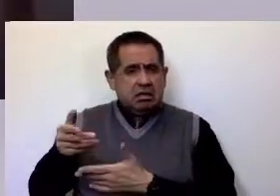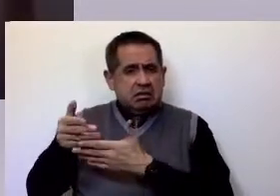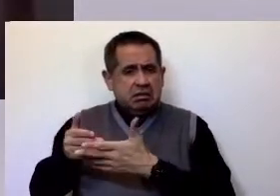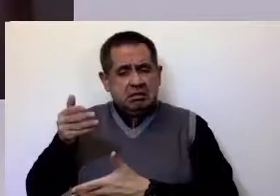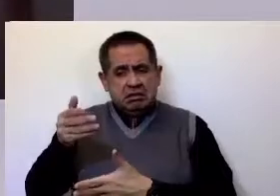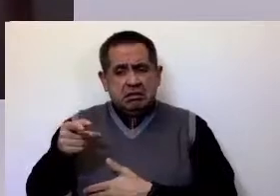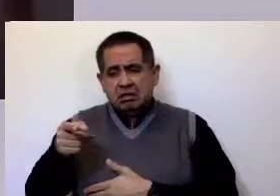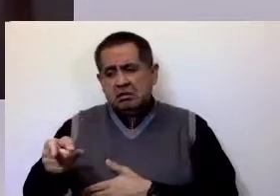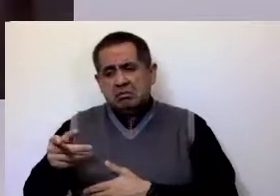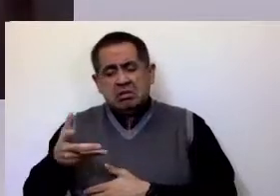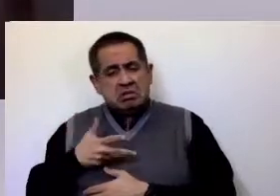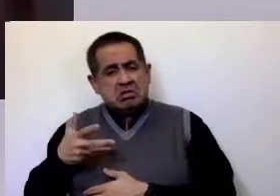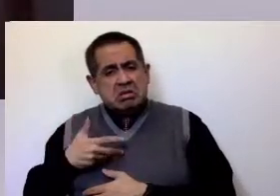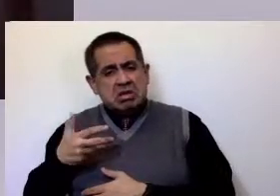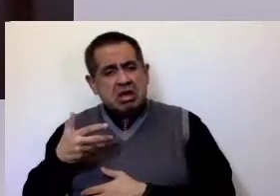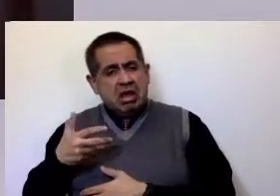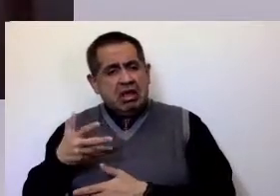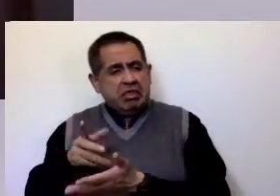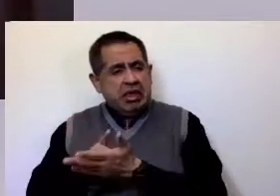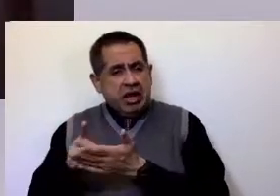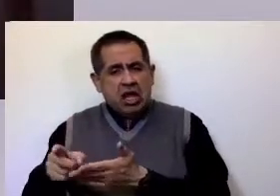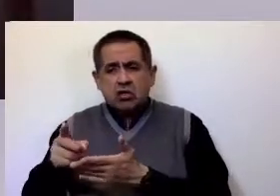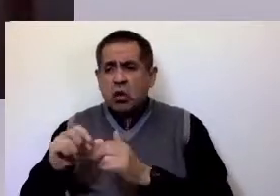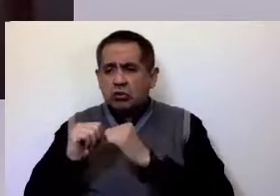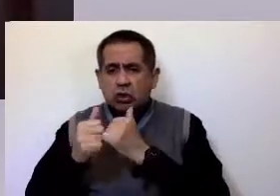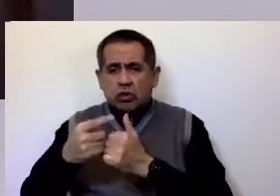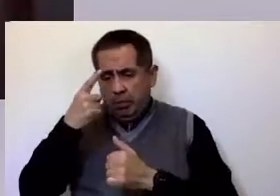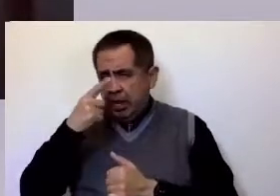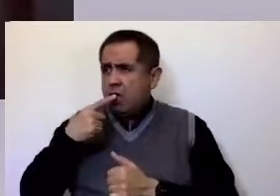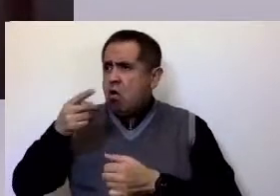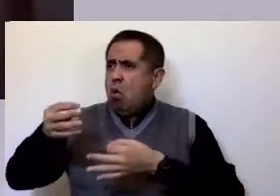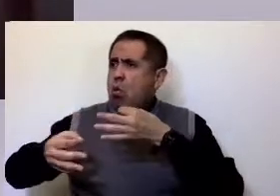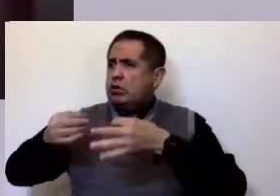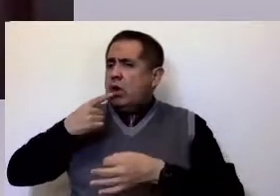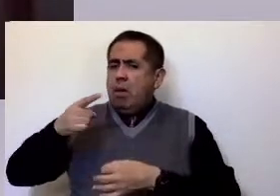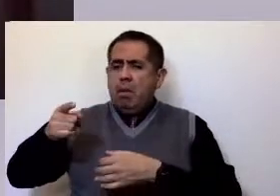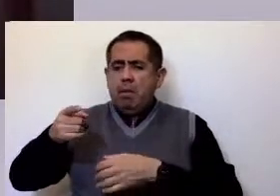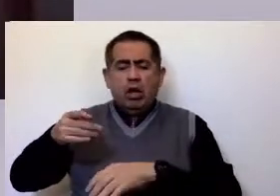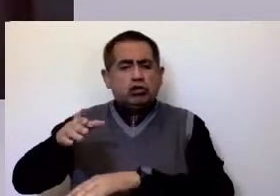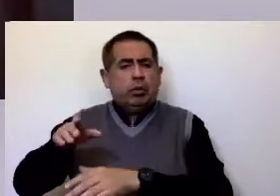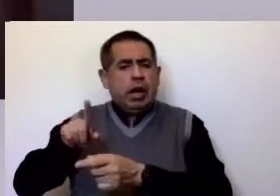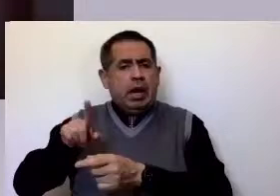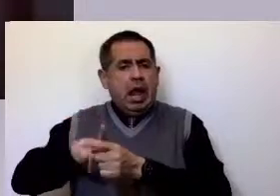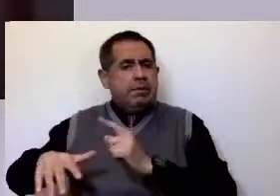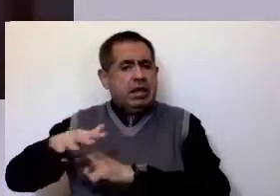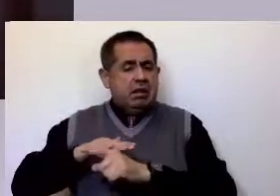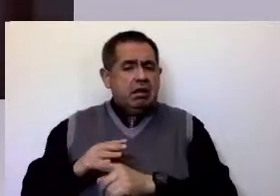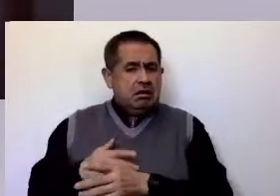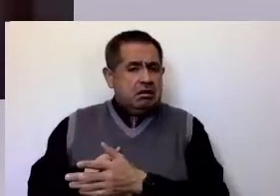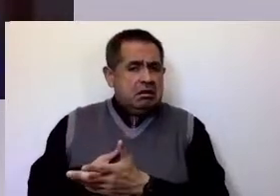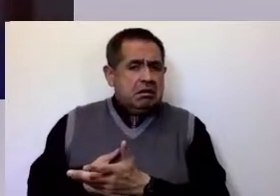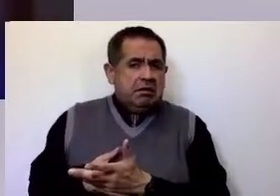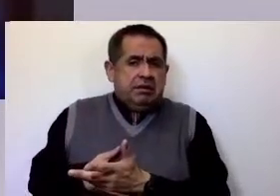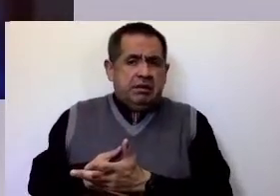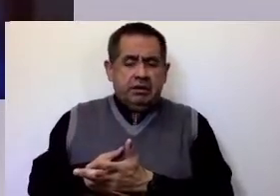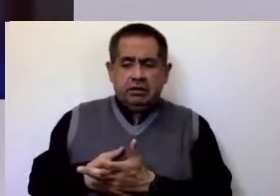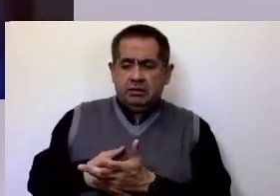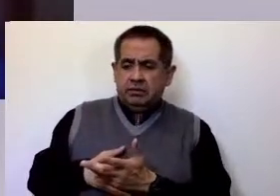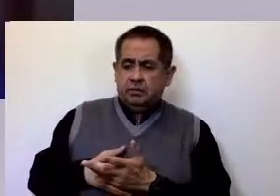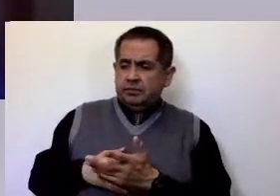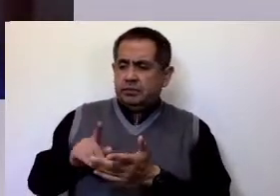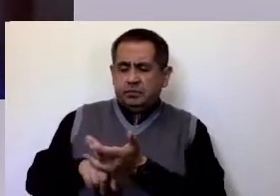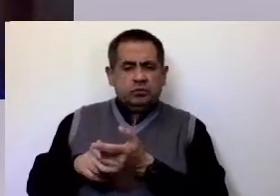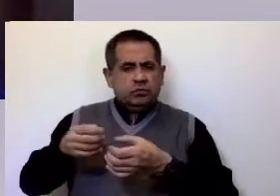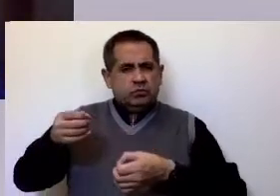legítimo para promover el juicio de amparo en materia ambiental era obligación de los de los juzgadores